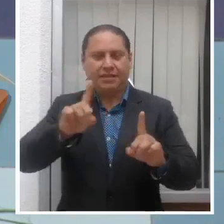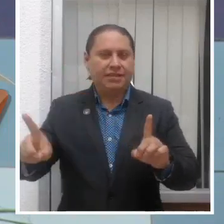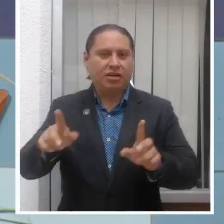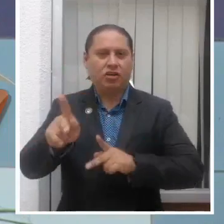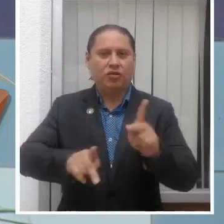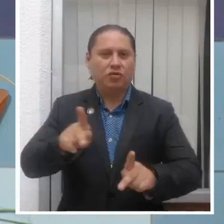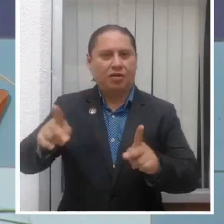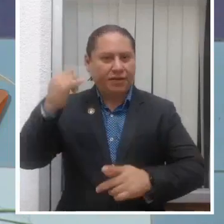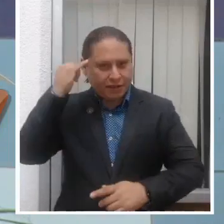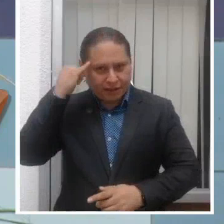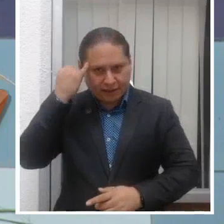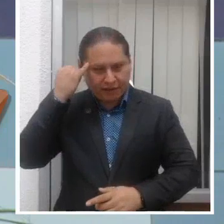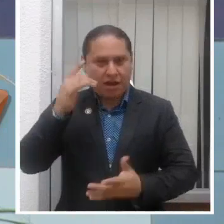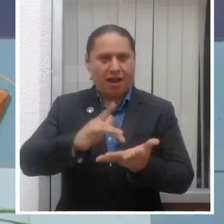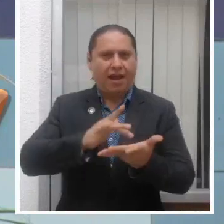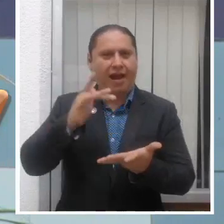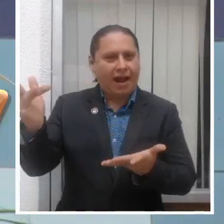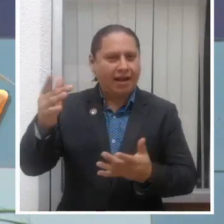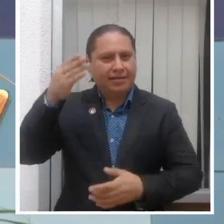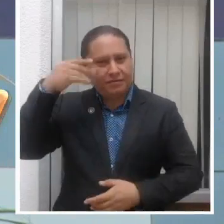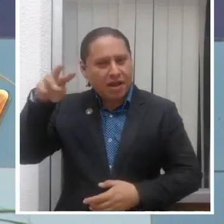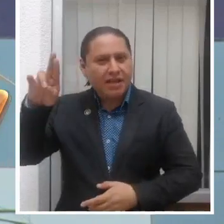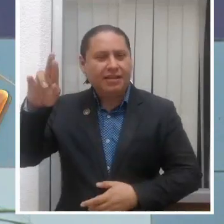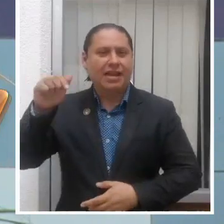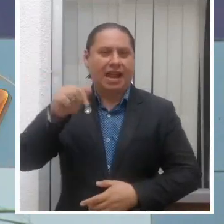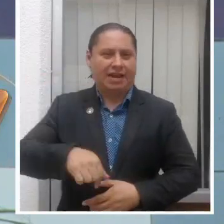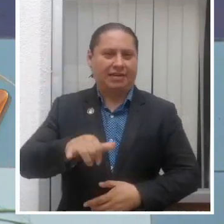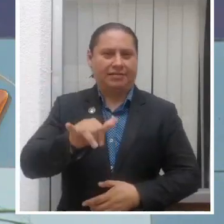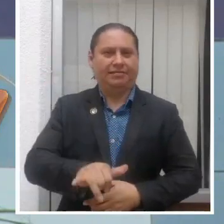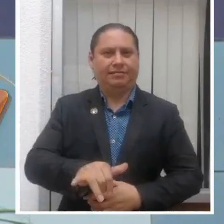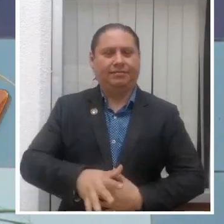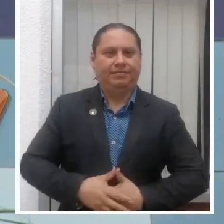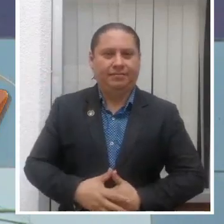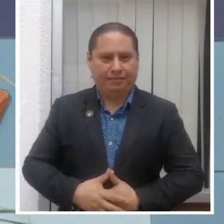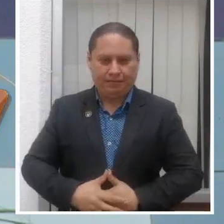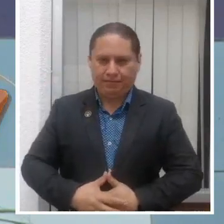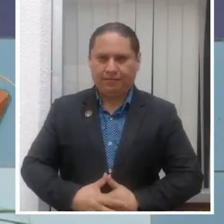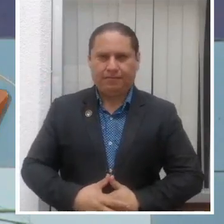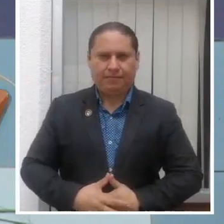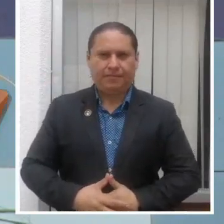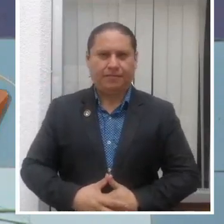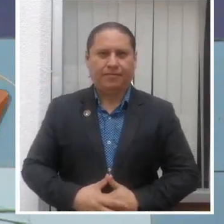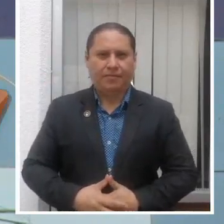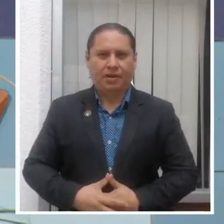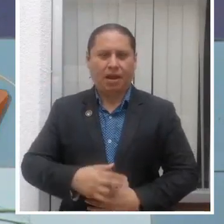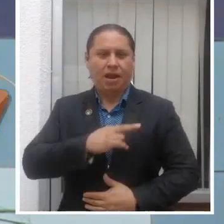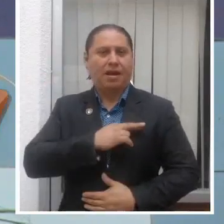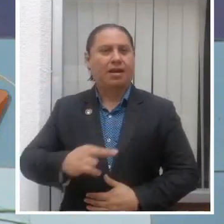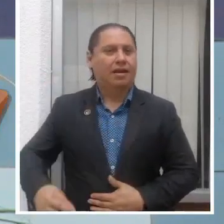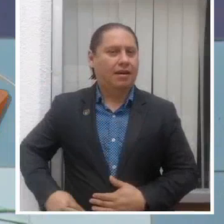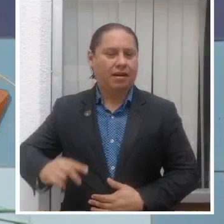Pueblos Indígenas. Gracias, maestro, por estar aquí. La regidora,